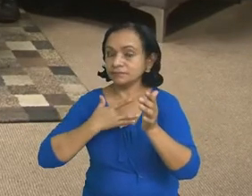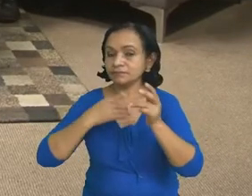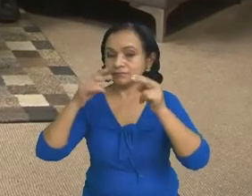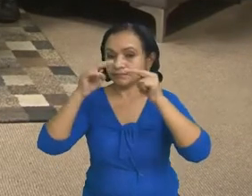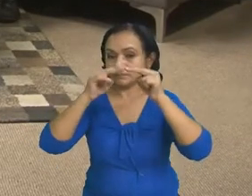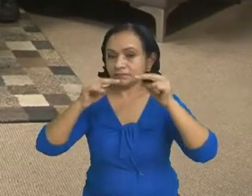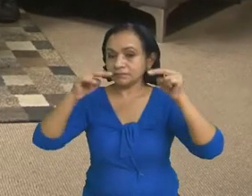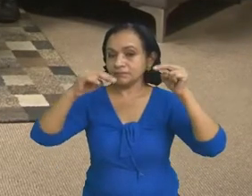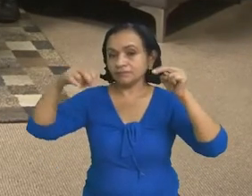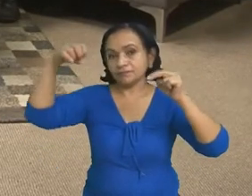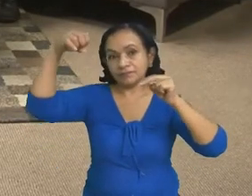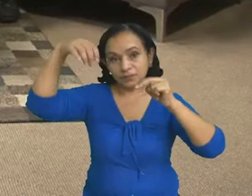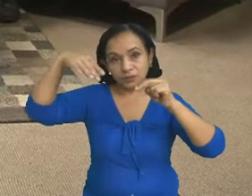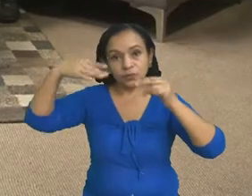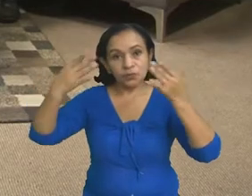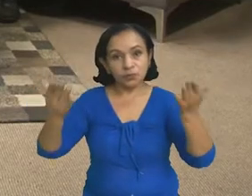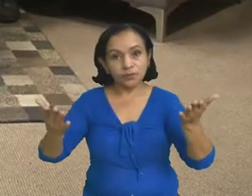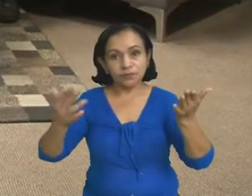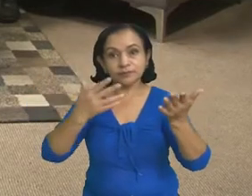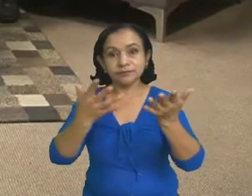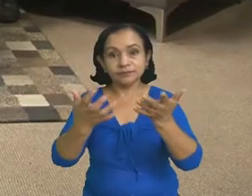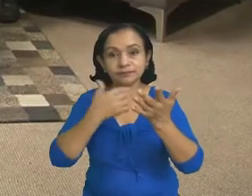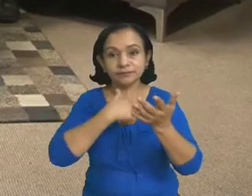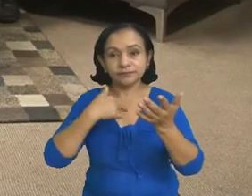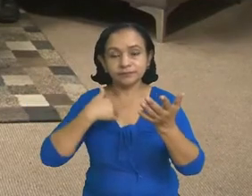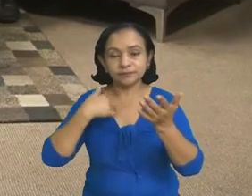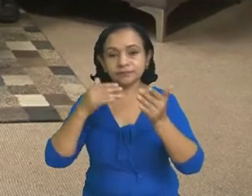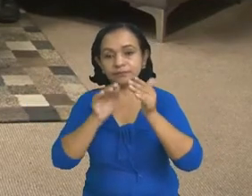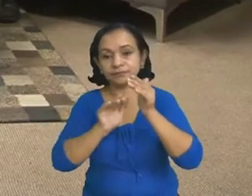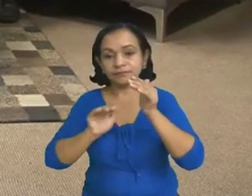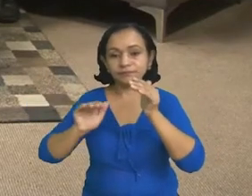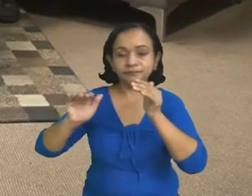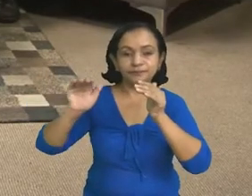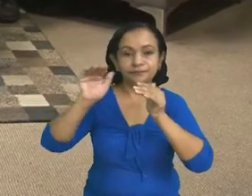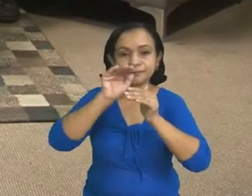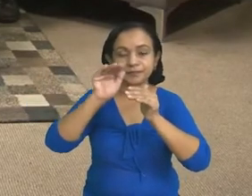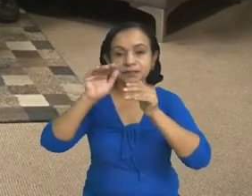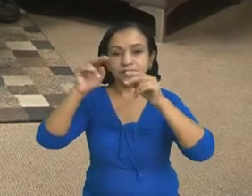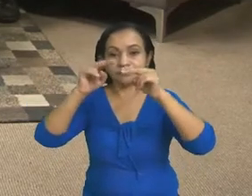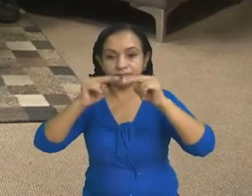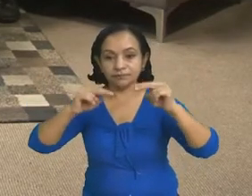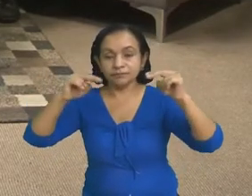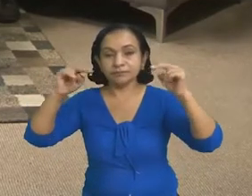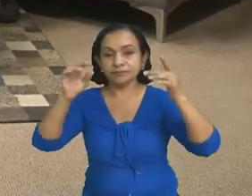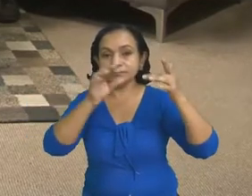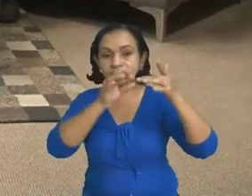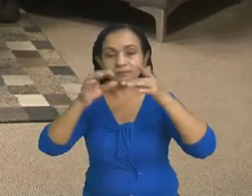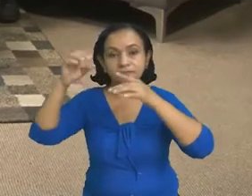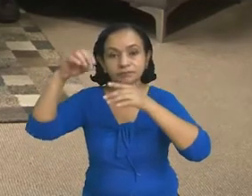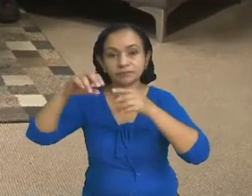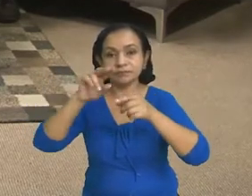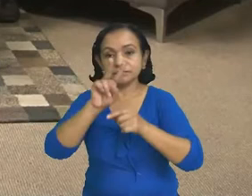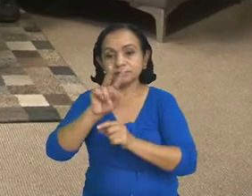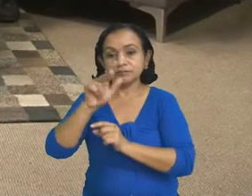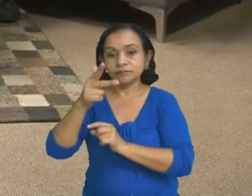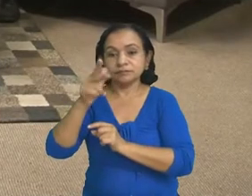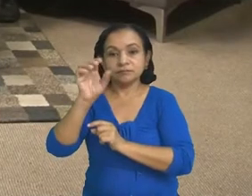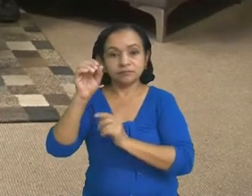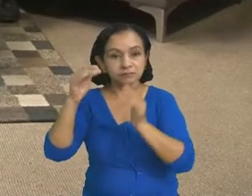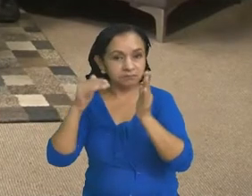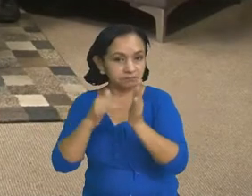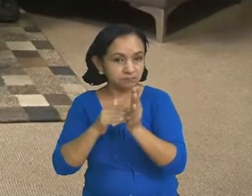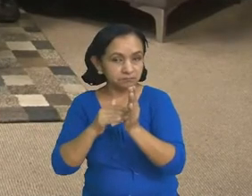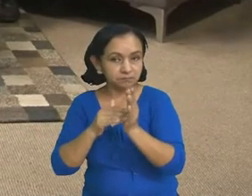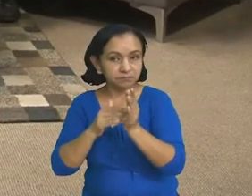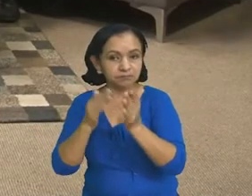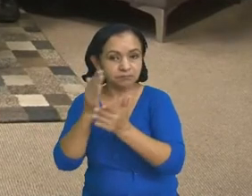energéticos. Normalmente lo que se hace es pasar a un nivel superior de tensión, pues entonces en un principio se pasó a 230,000 voltios, hubieron